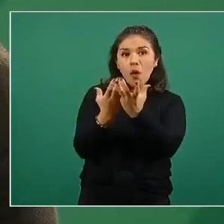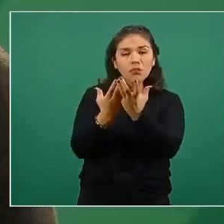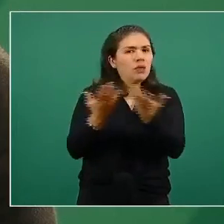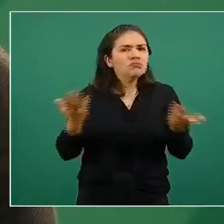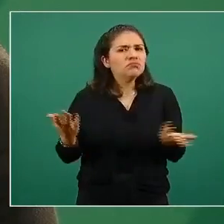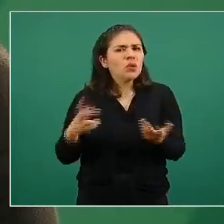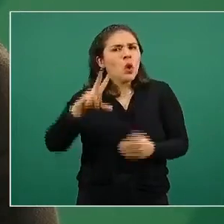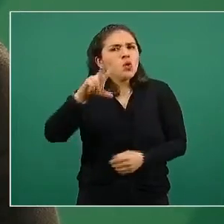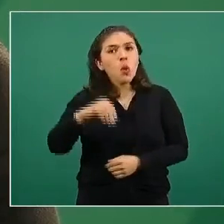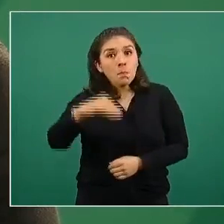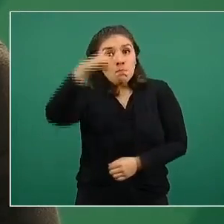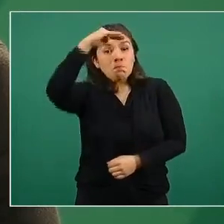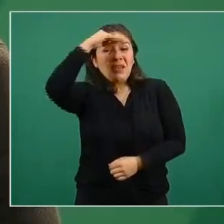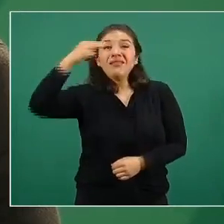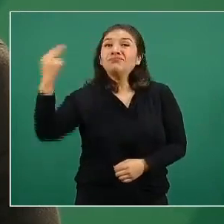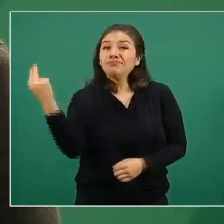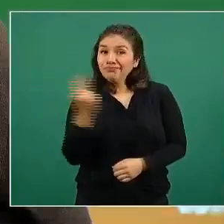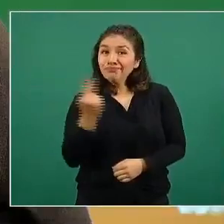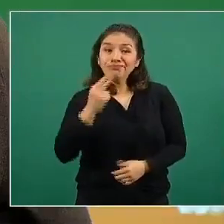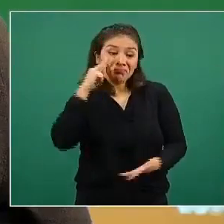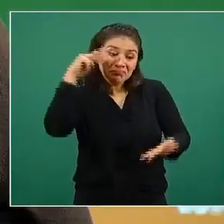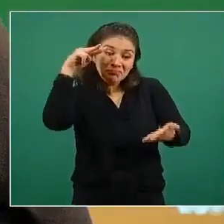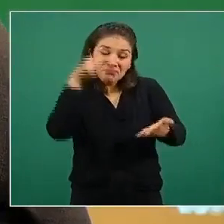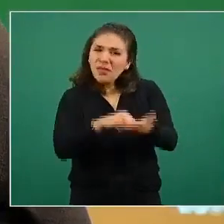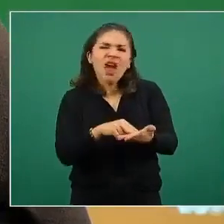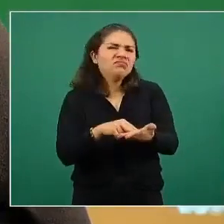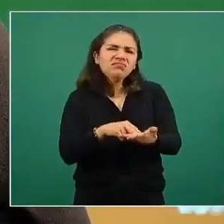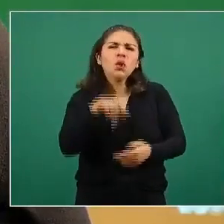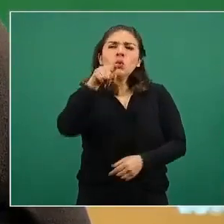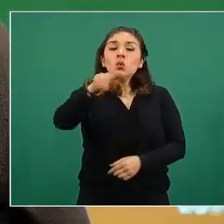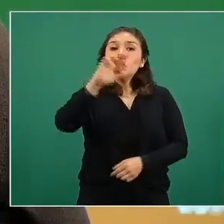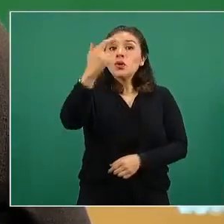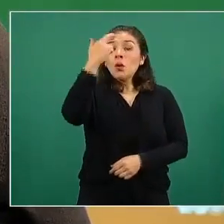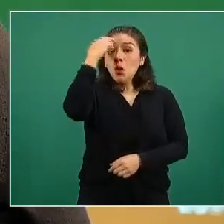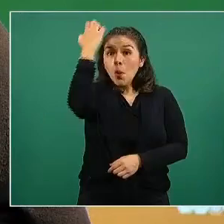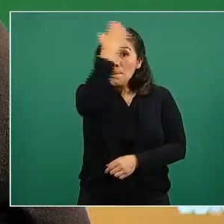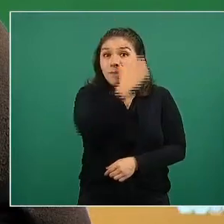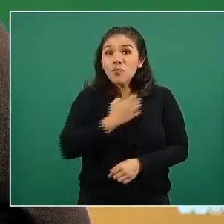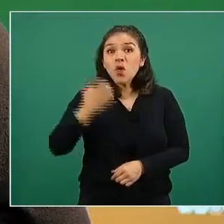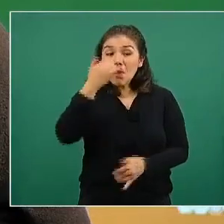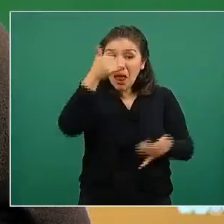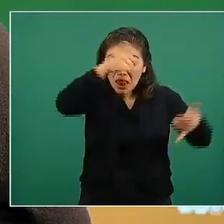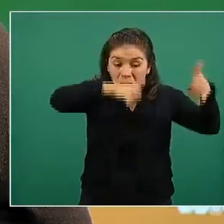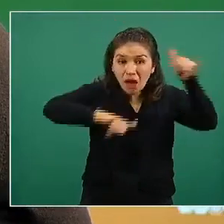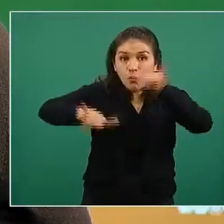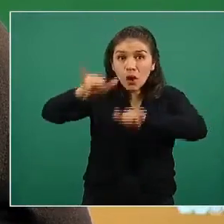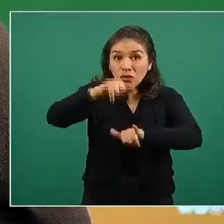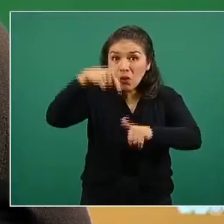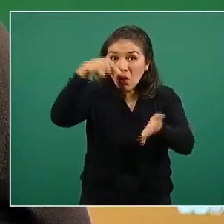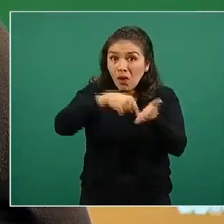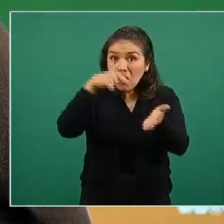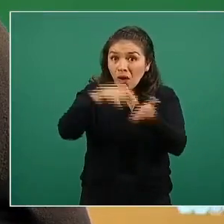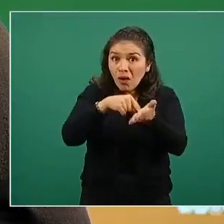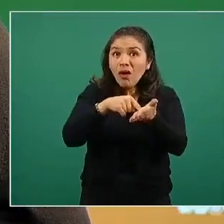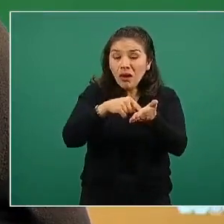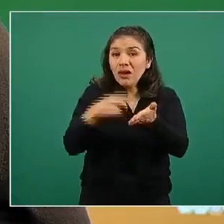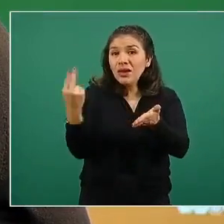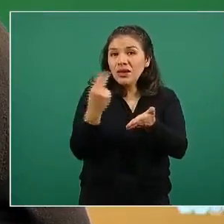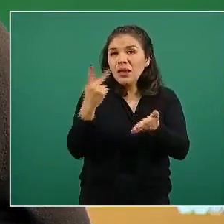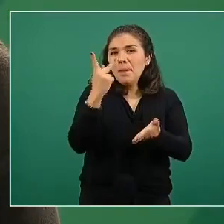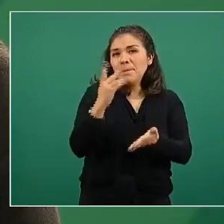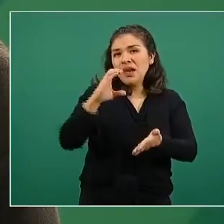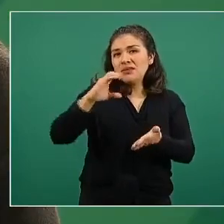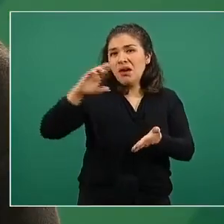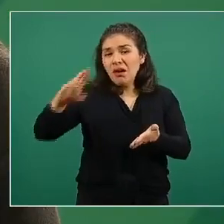no se considera necesario. Recordemos que una prueba de laboratorio, en este caso la que se solicita, que es